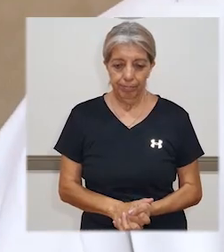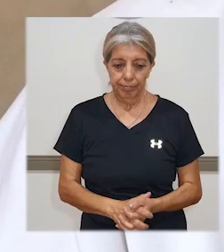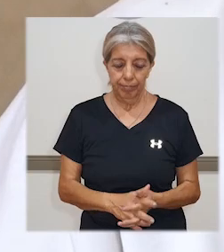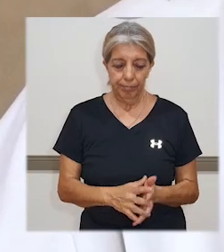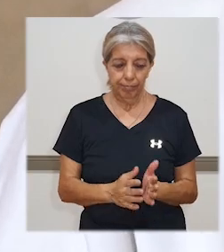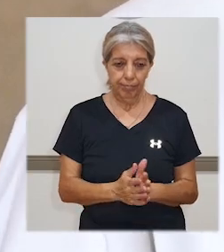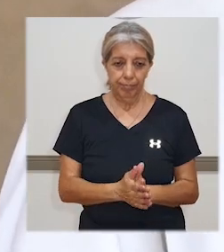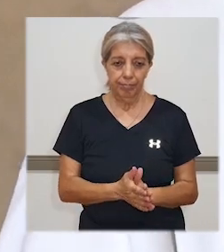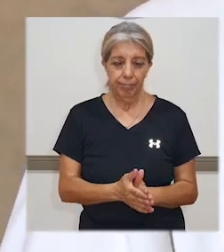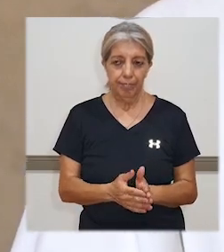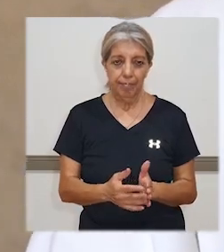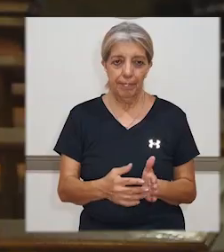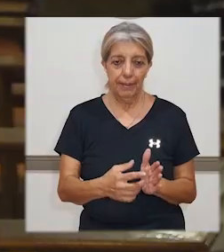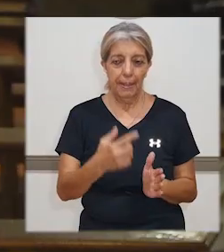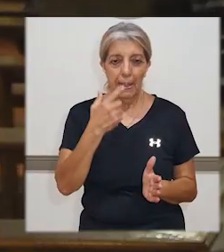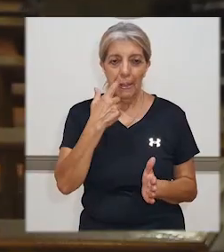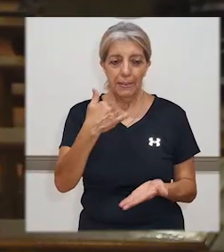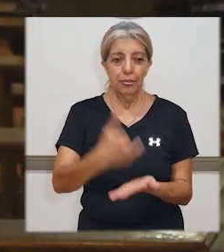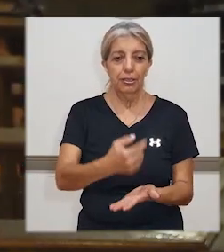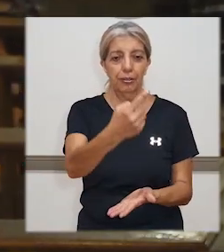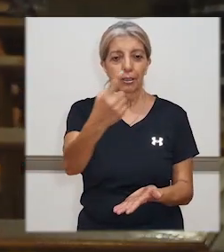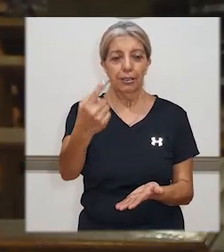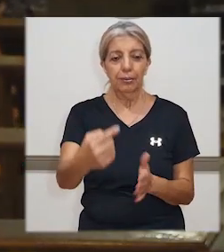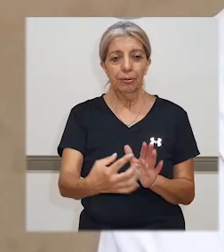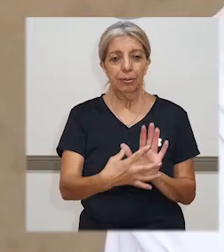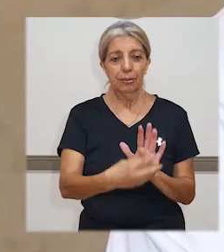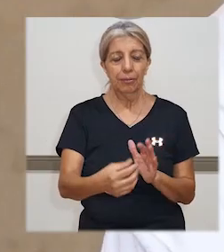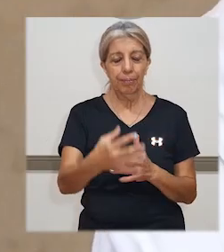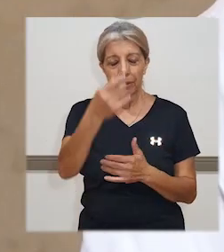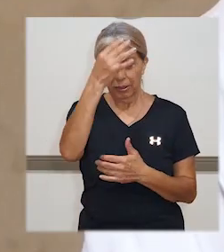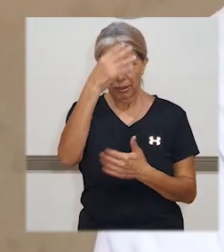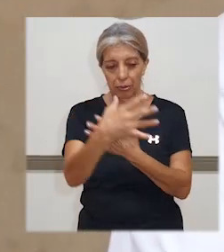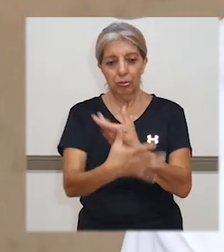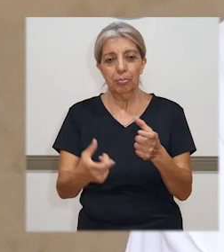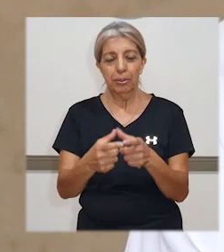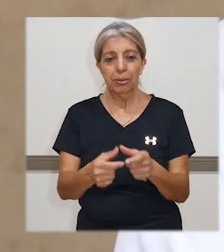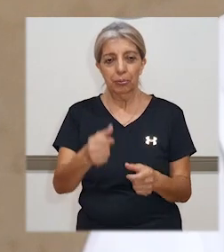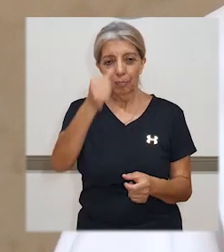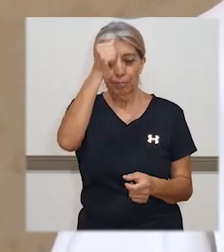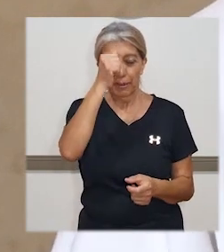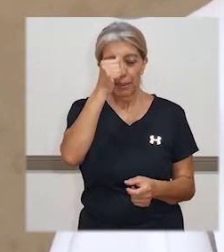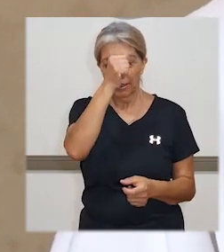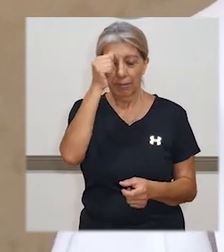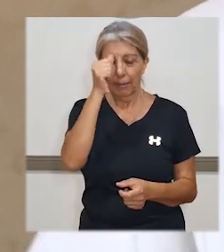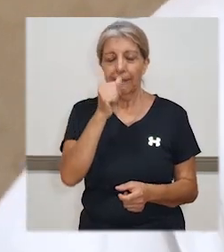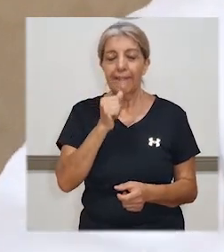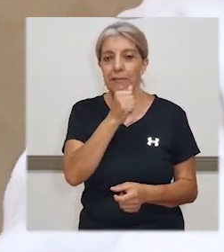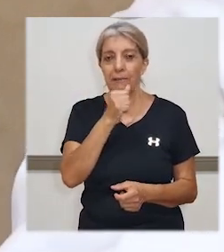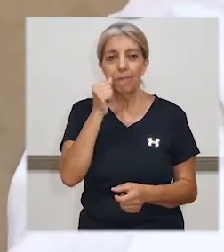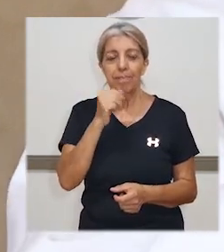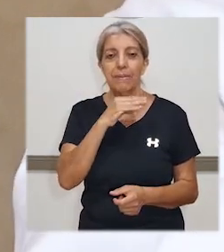El Señor esté con ustedes. Y con tu espíritu. Evangelio de nuestro Señor Jesucristo, según San